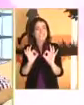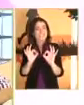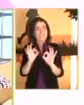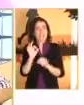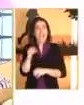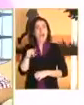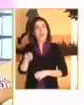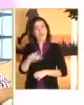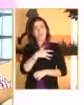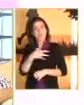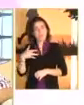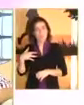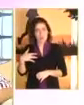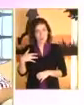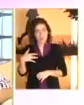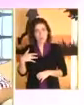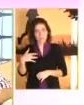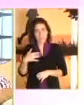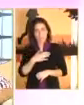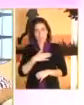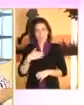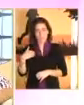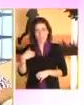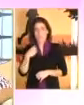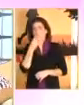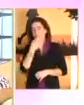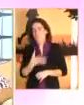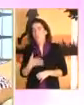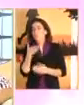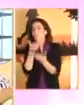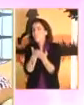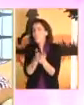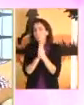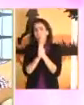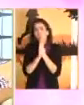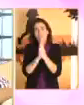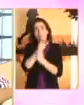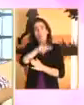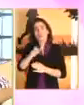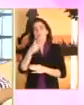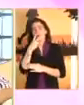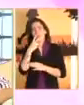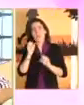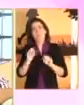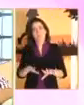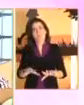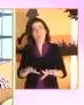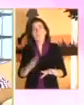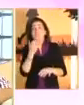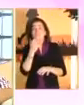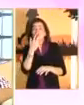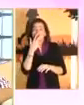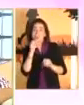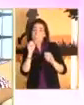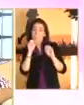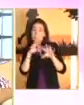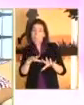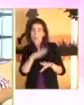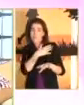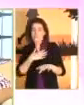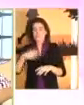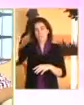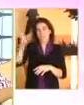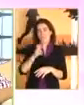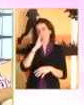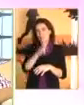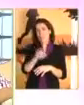pulmón. Bueno, pues nosotros hemos pedido a la gente que deje de fumar. Y usted, si ha dejado de fumar, pues queremos que entre en directo aquí en nuestro programa